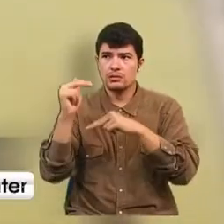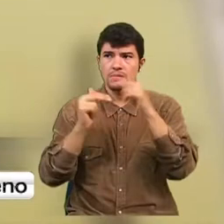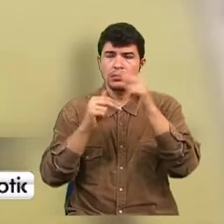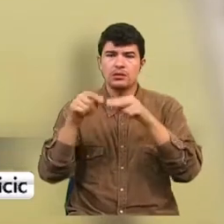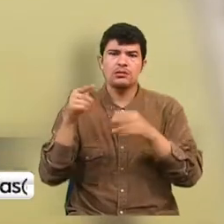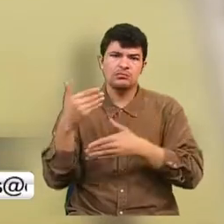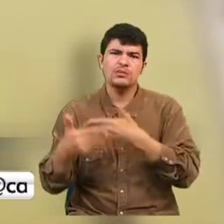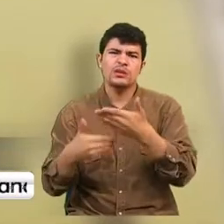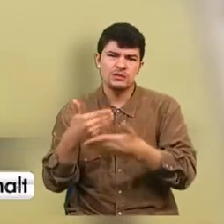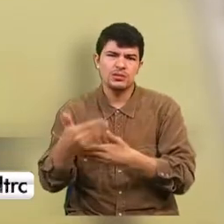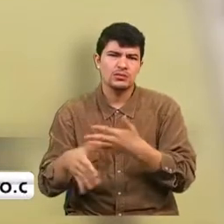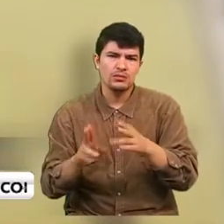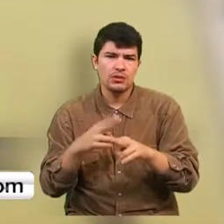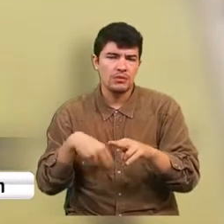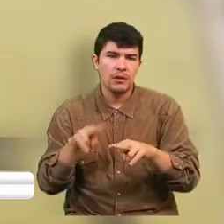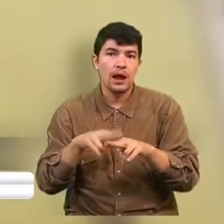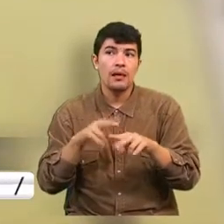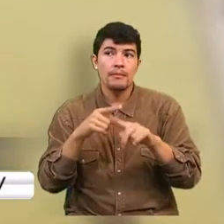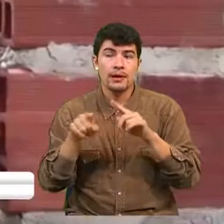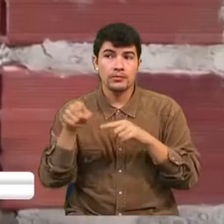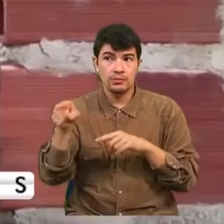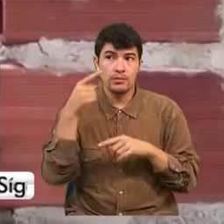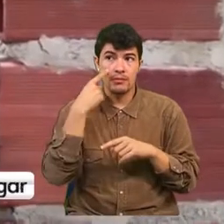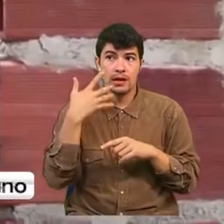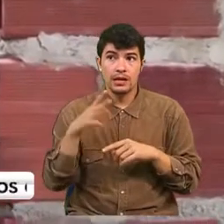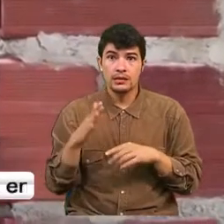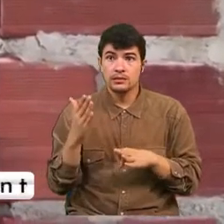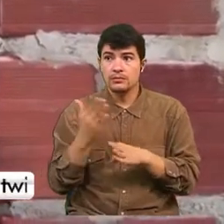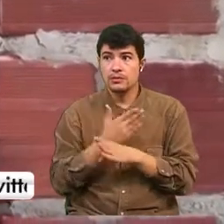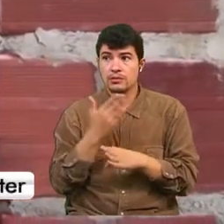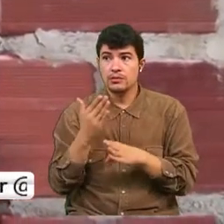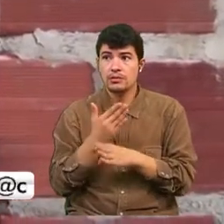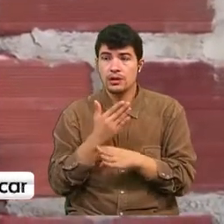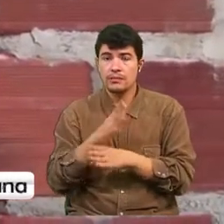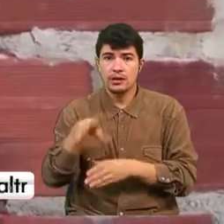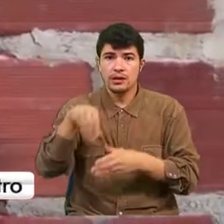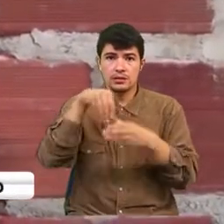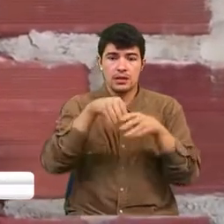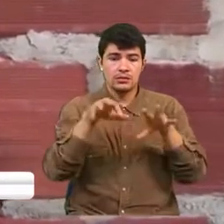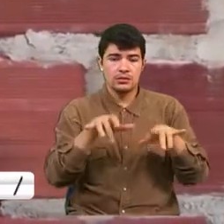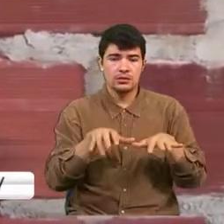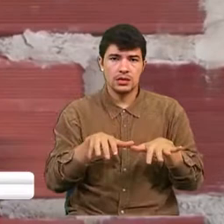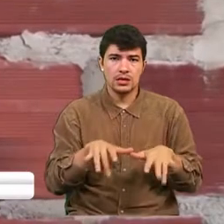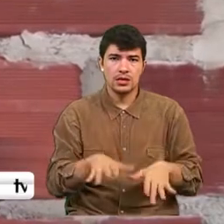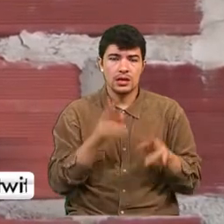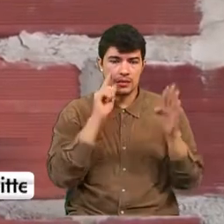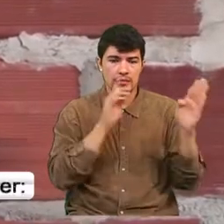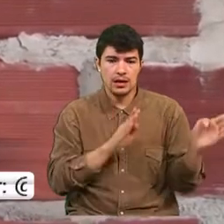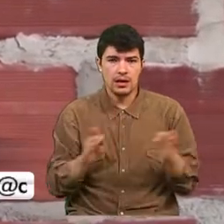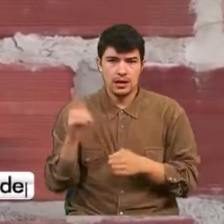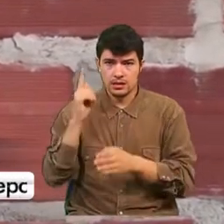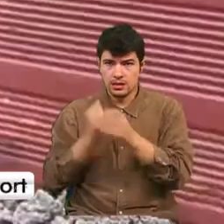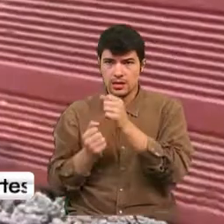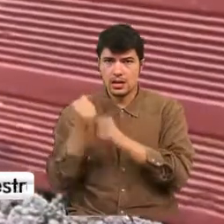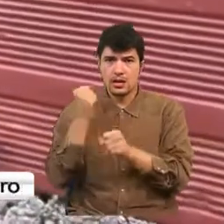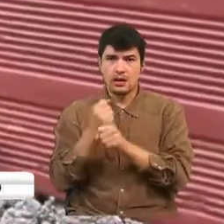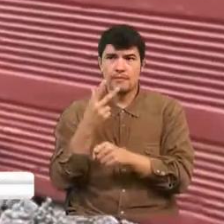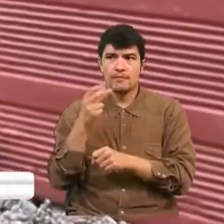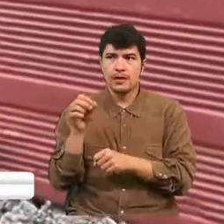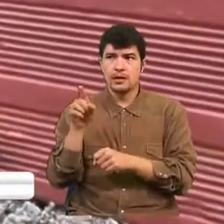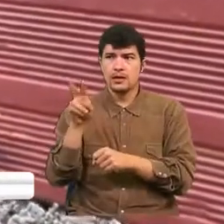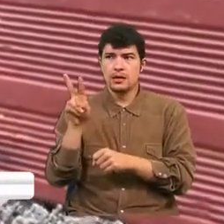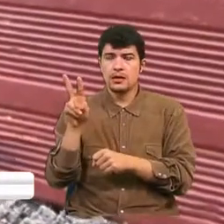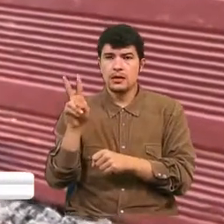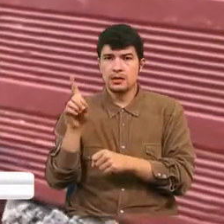manera procedimental, ante al parecer una irregularidad por parte de la Secretaría de Planeación en el año 2016, al